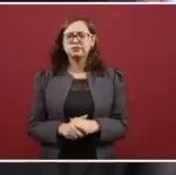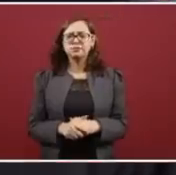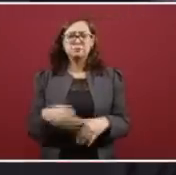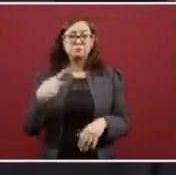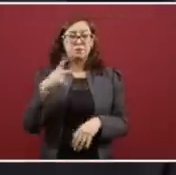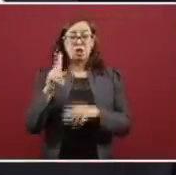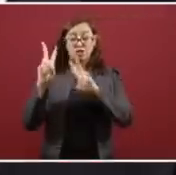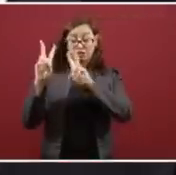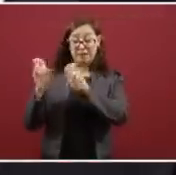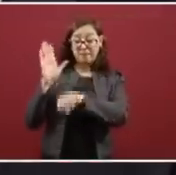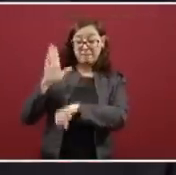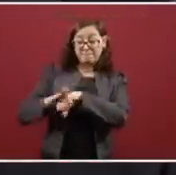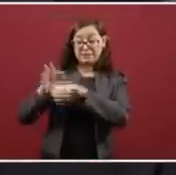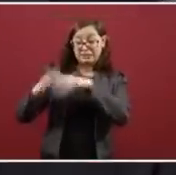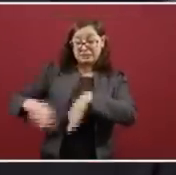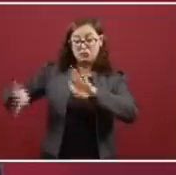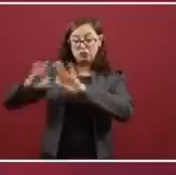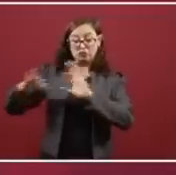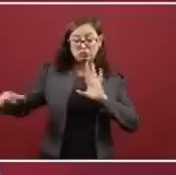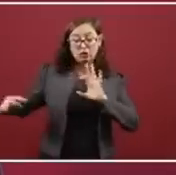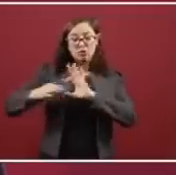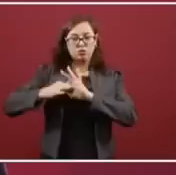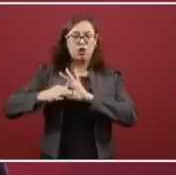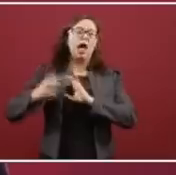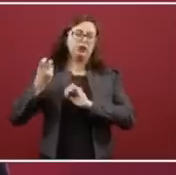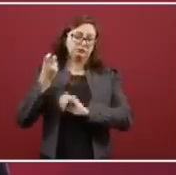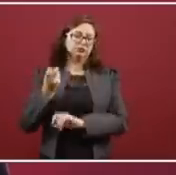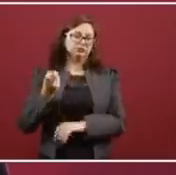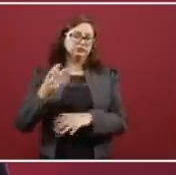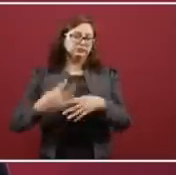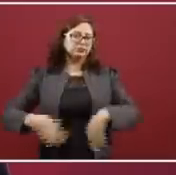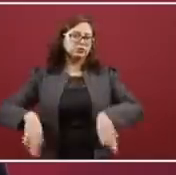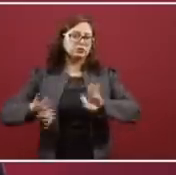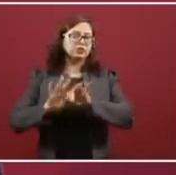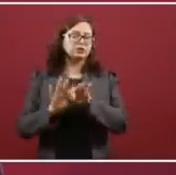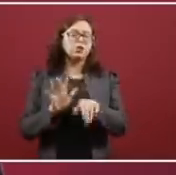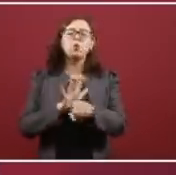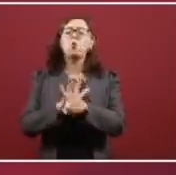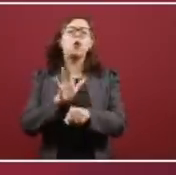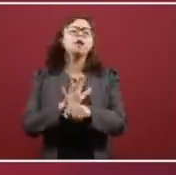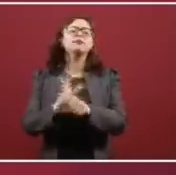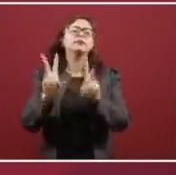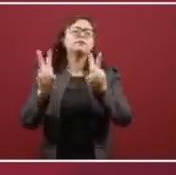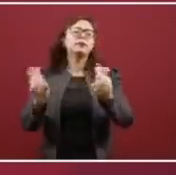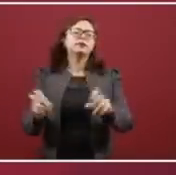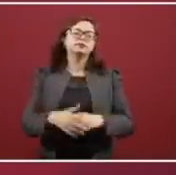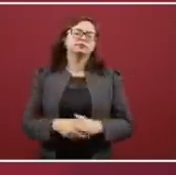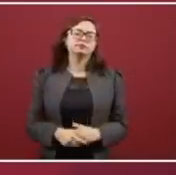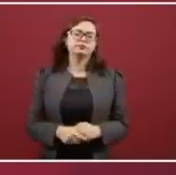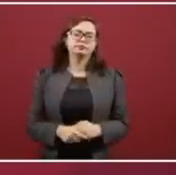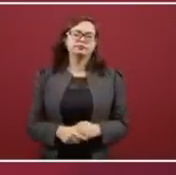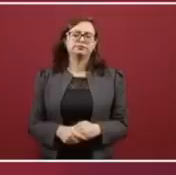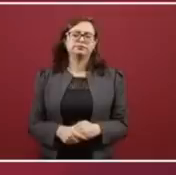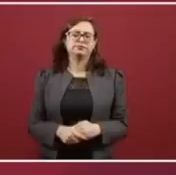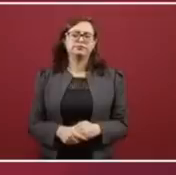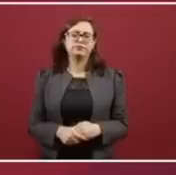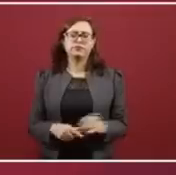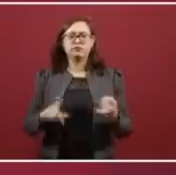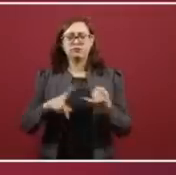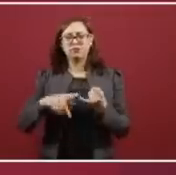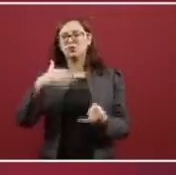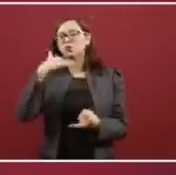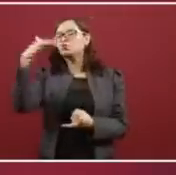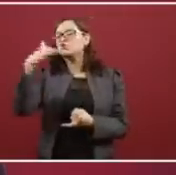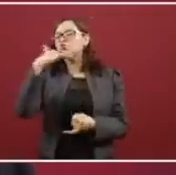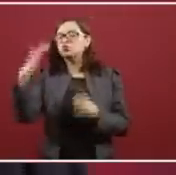fundamental qué es lo fundamental en estos tiempos que se acabe la